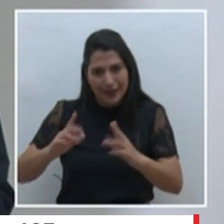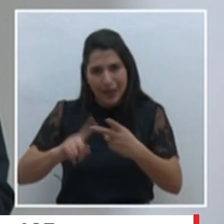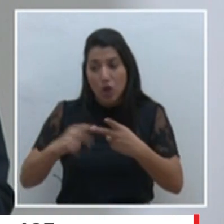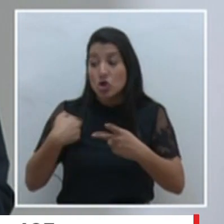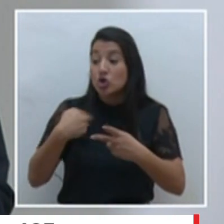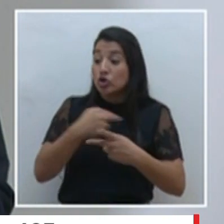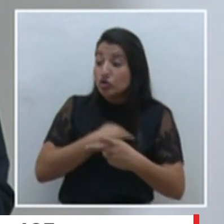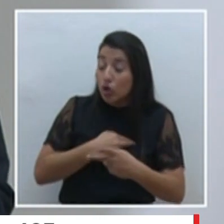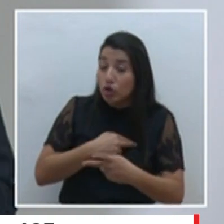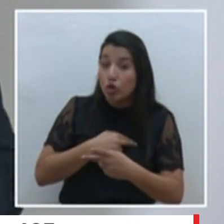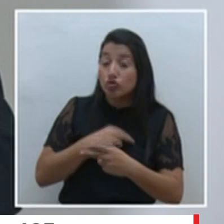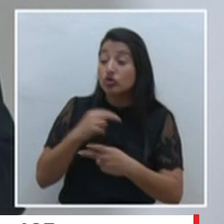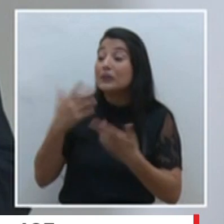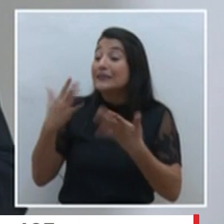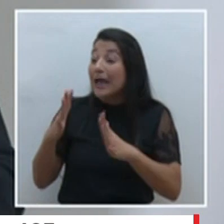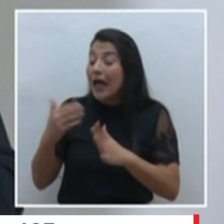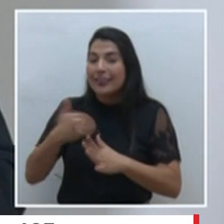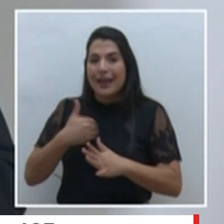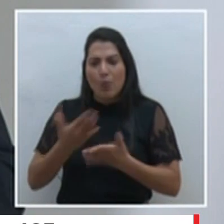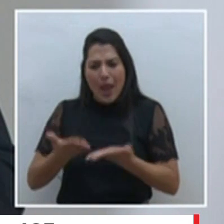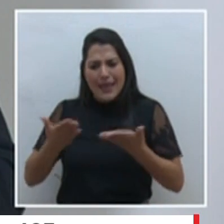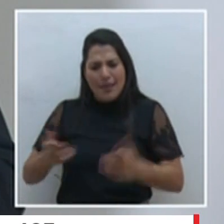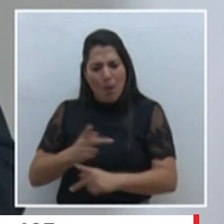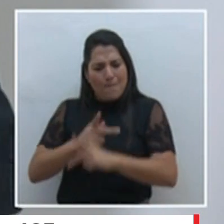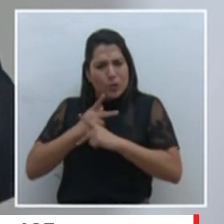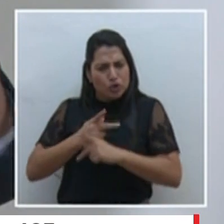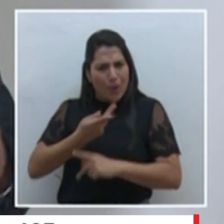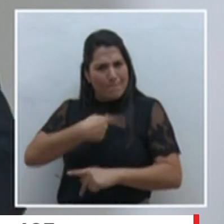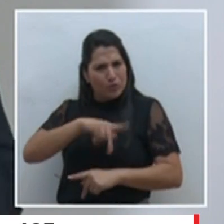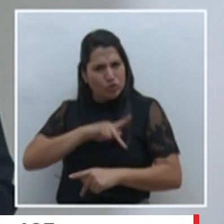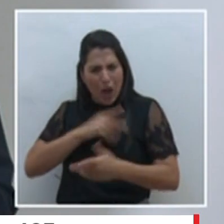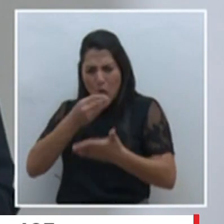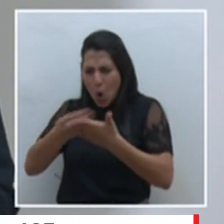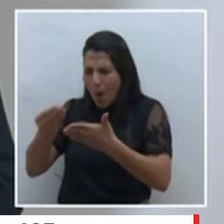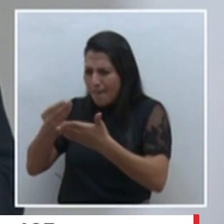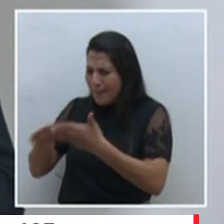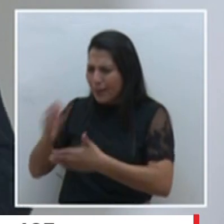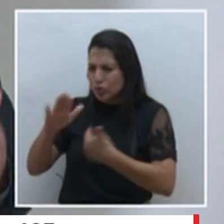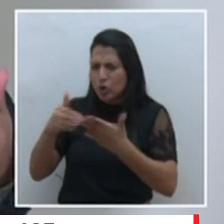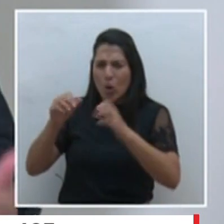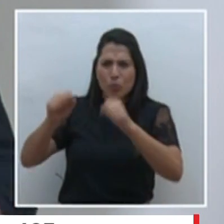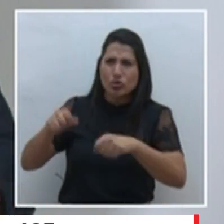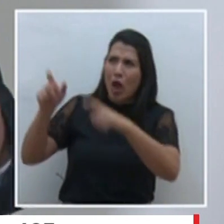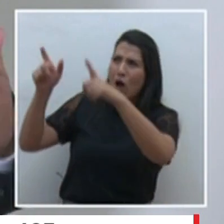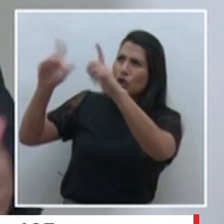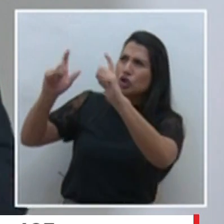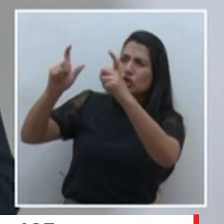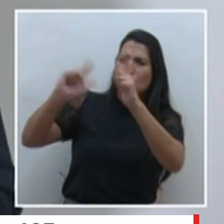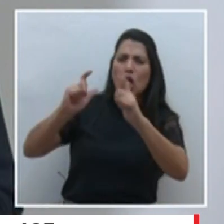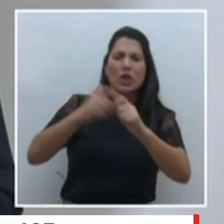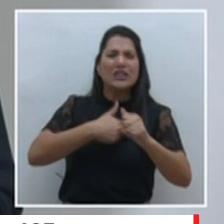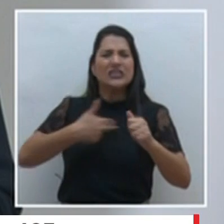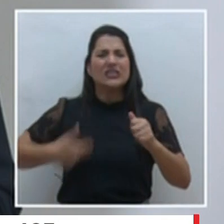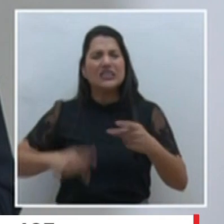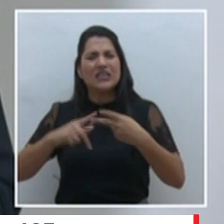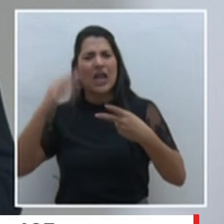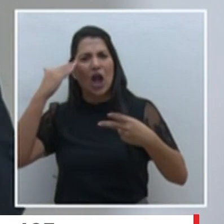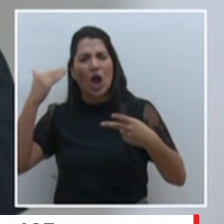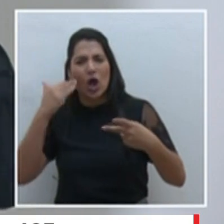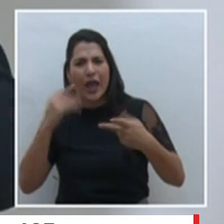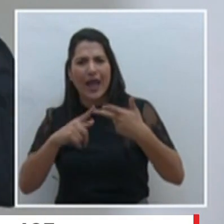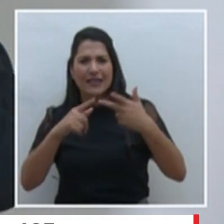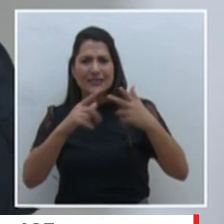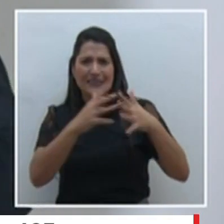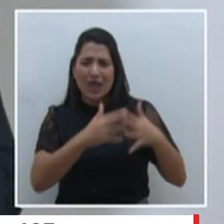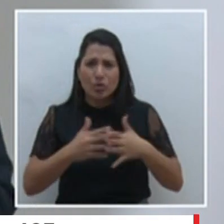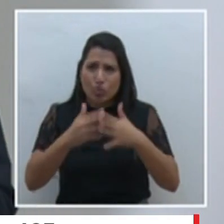de protección personal, hemos comprado todo lo que se ha podido, hemos recibido donaciones de China, de Corea, de Estados Unidos y nos